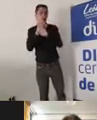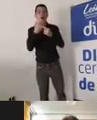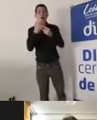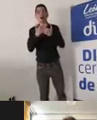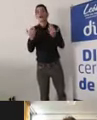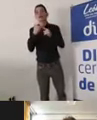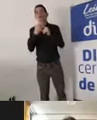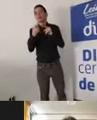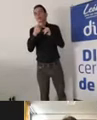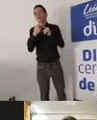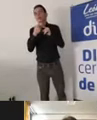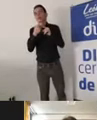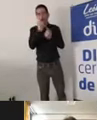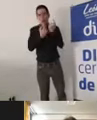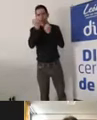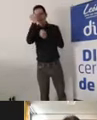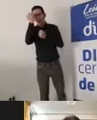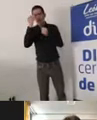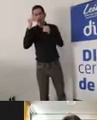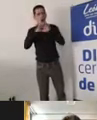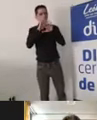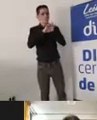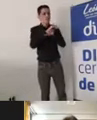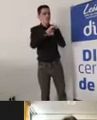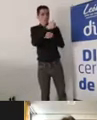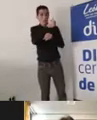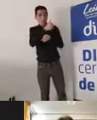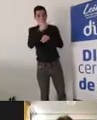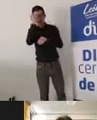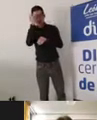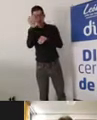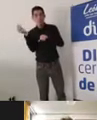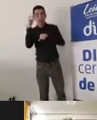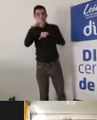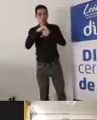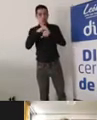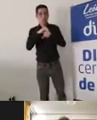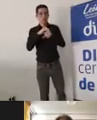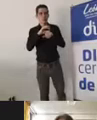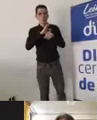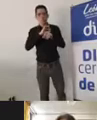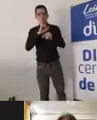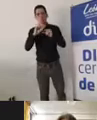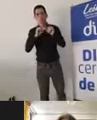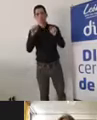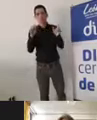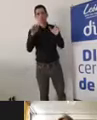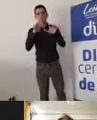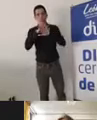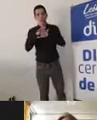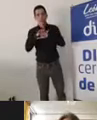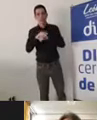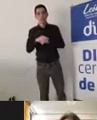políticas. En este caso yo particularmente quiero hablar de los casos de lo que pasó en Bogotá. Gana en Bogotá la primera